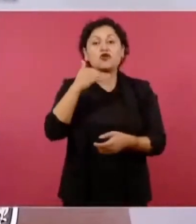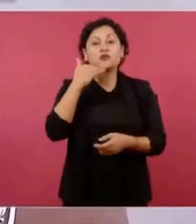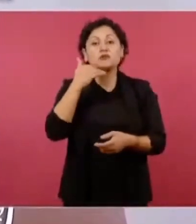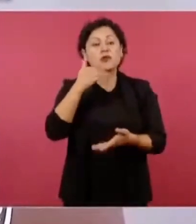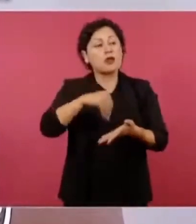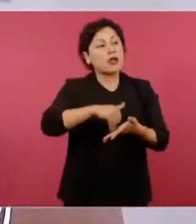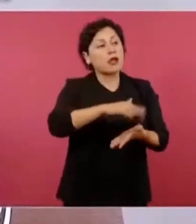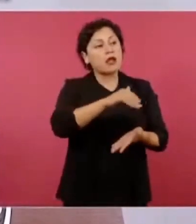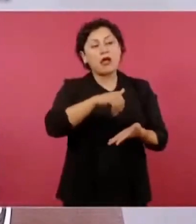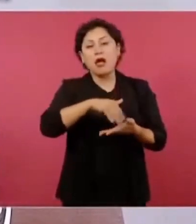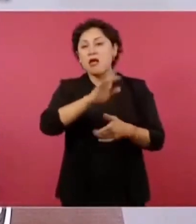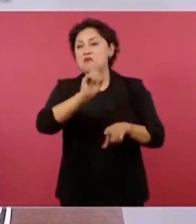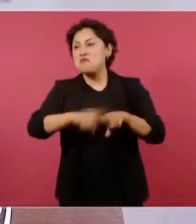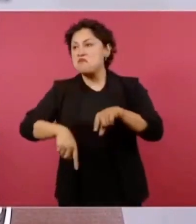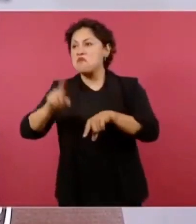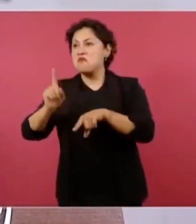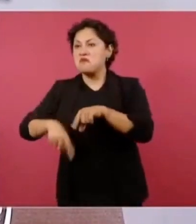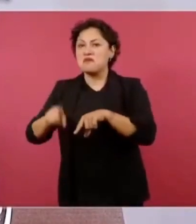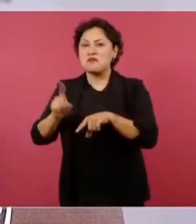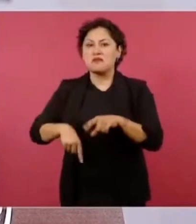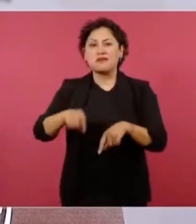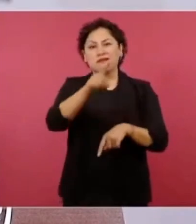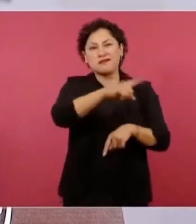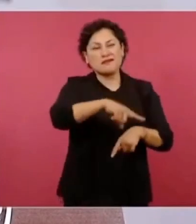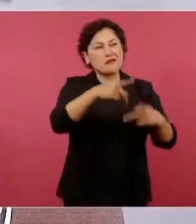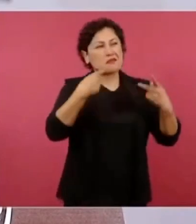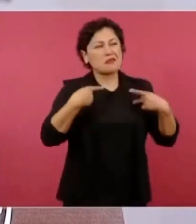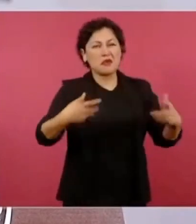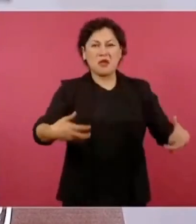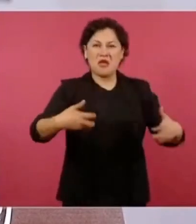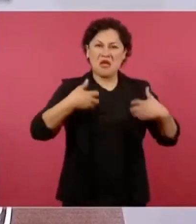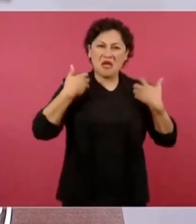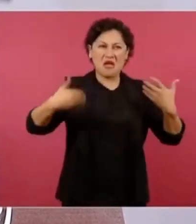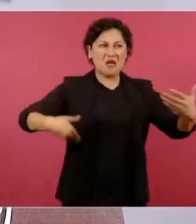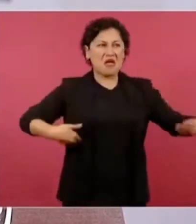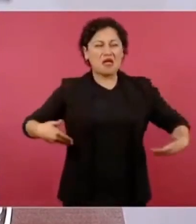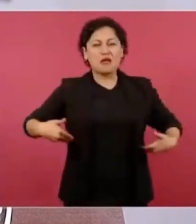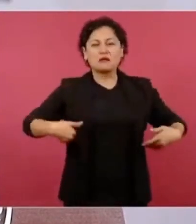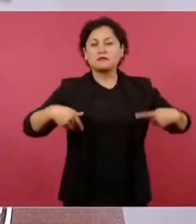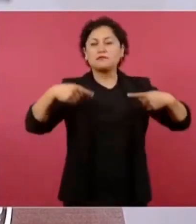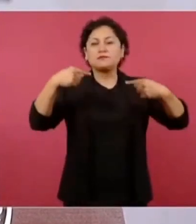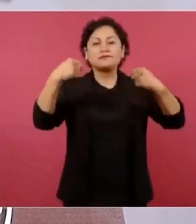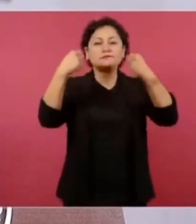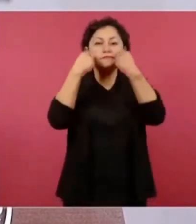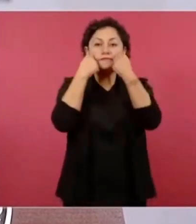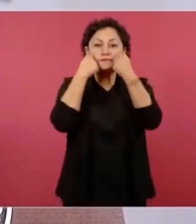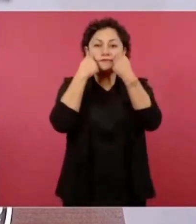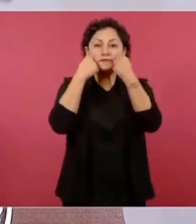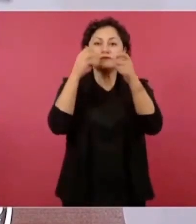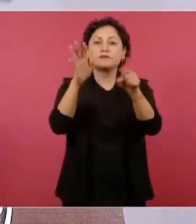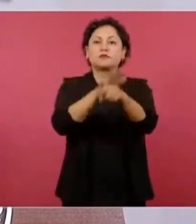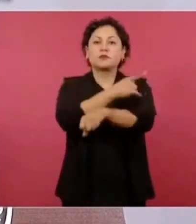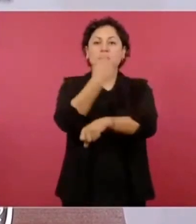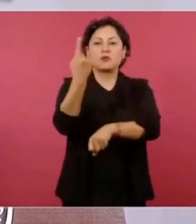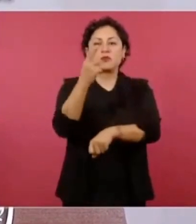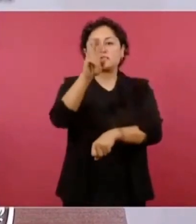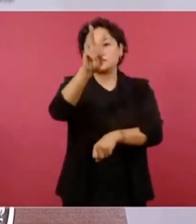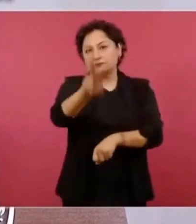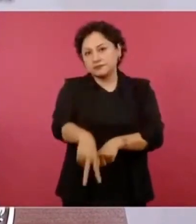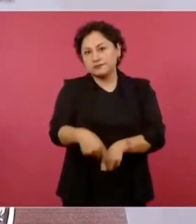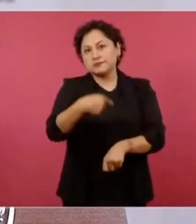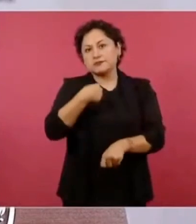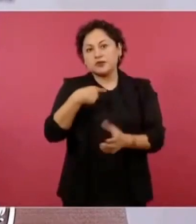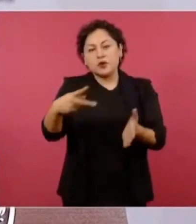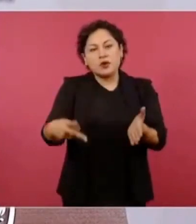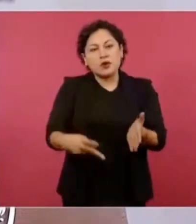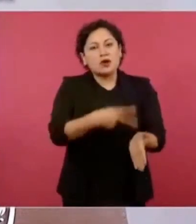que se molesten. Es que la corrupción, lo he dicho 1 y